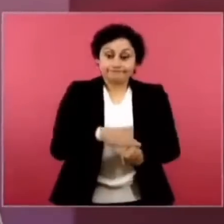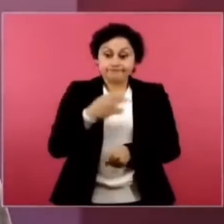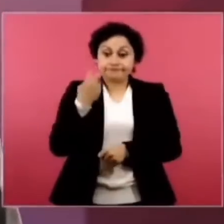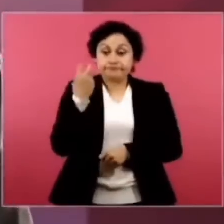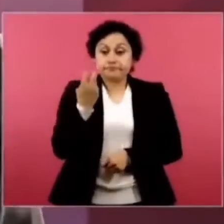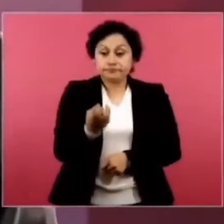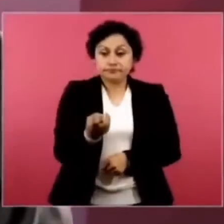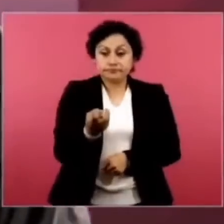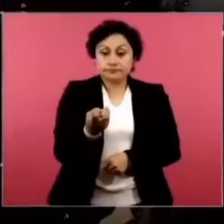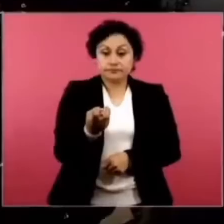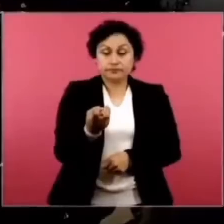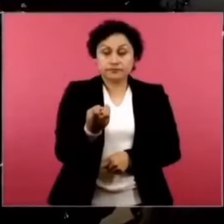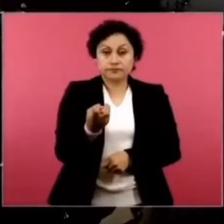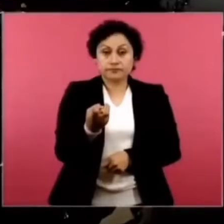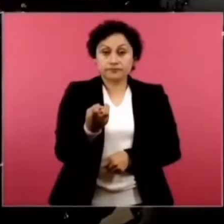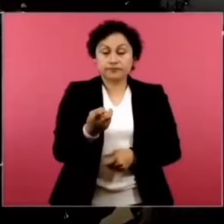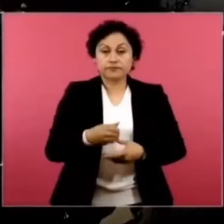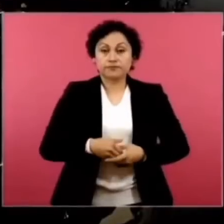pues